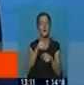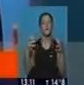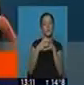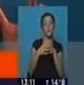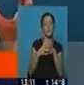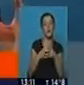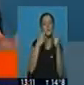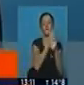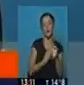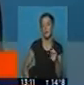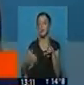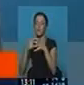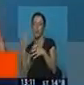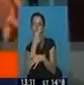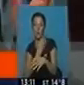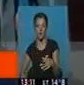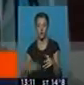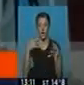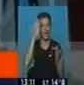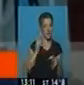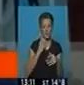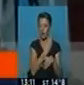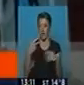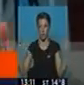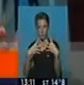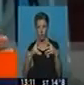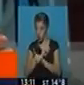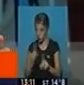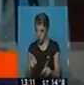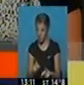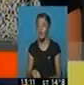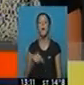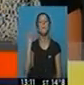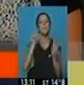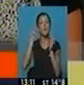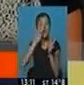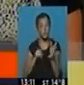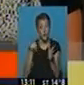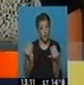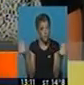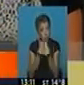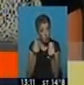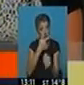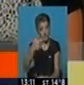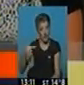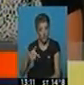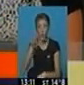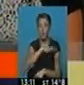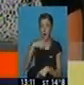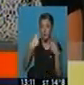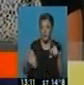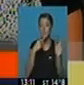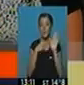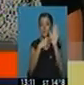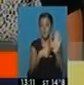oficialismo-oposición en una de dos ejércitos, sino que todas esas armas que hay en Venezuela vas a Venezuela y hay en todos los lugares por ley dice